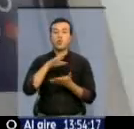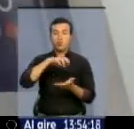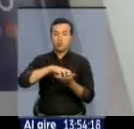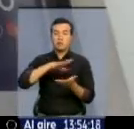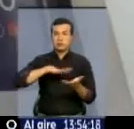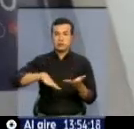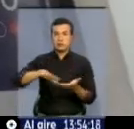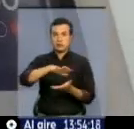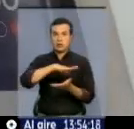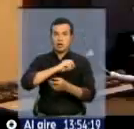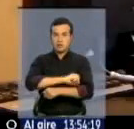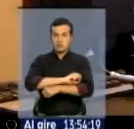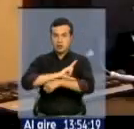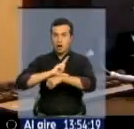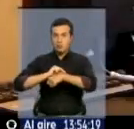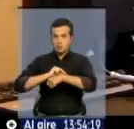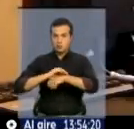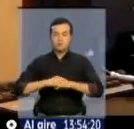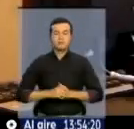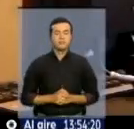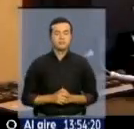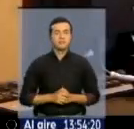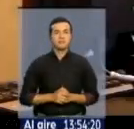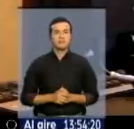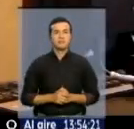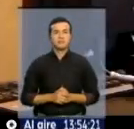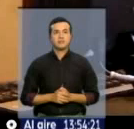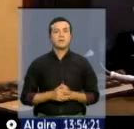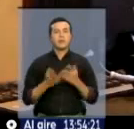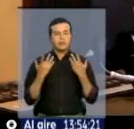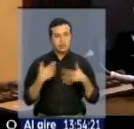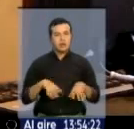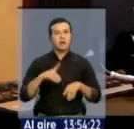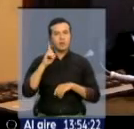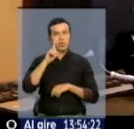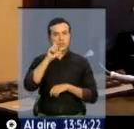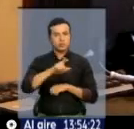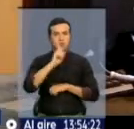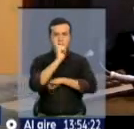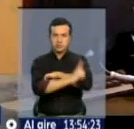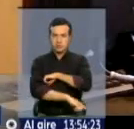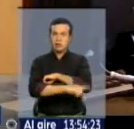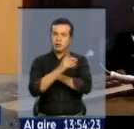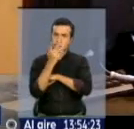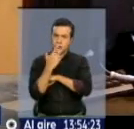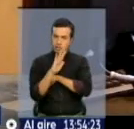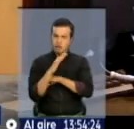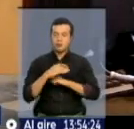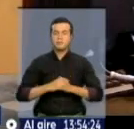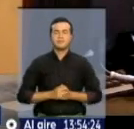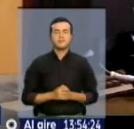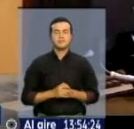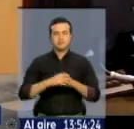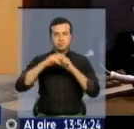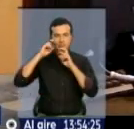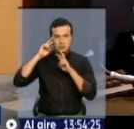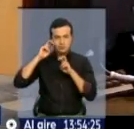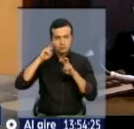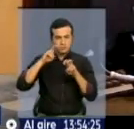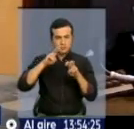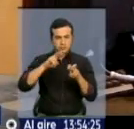provincia. Uno está ya sancionado, se encuentran en